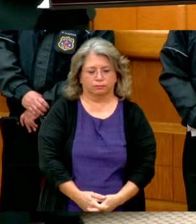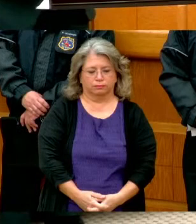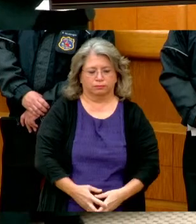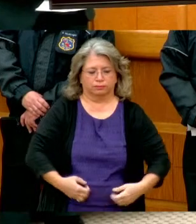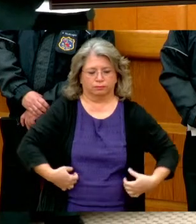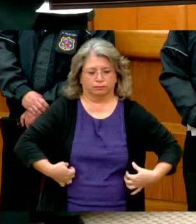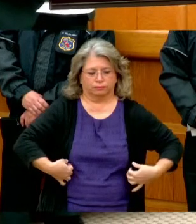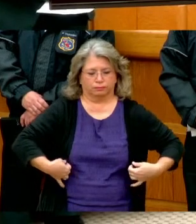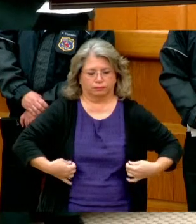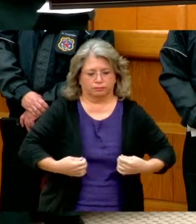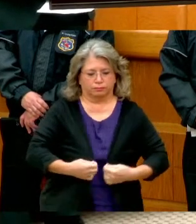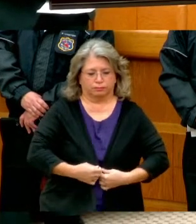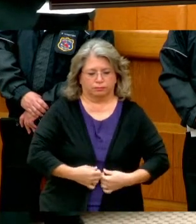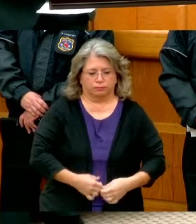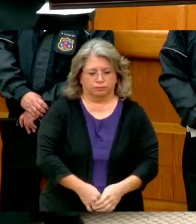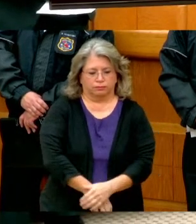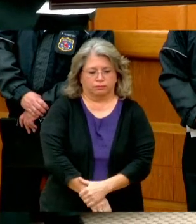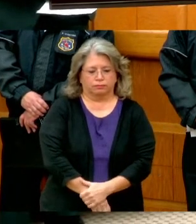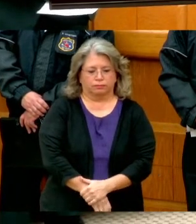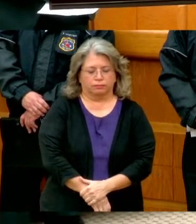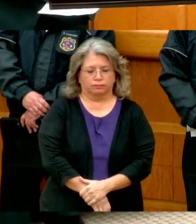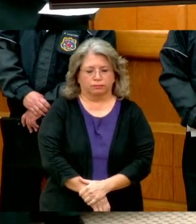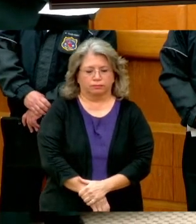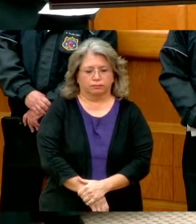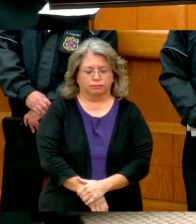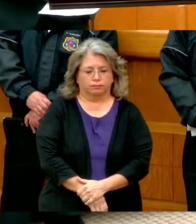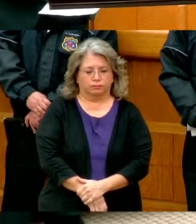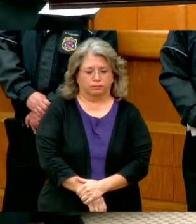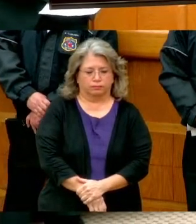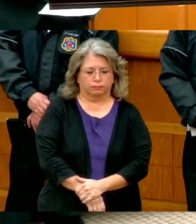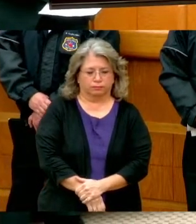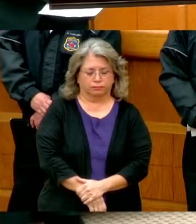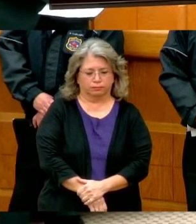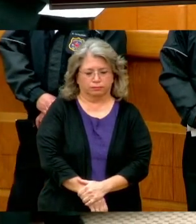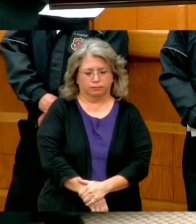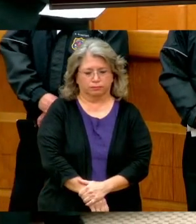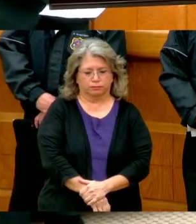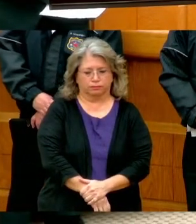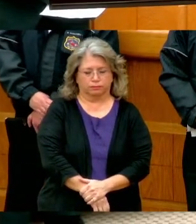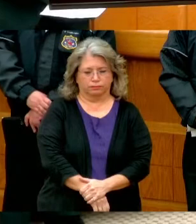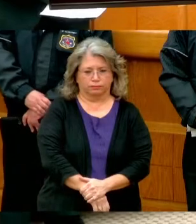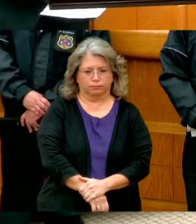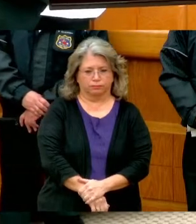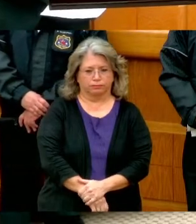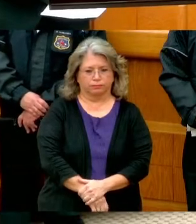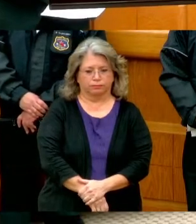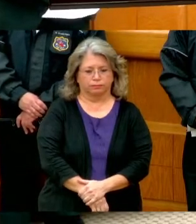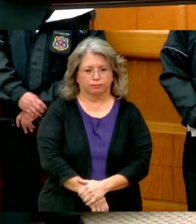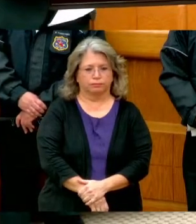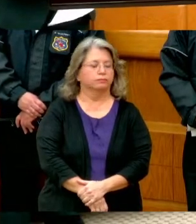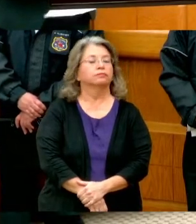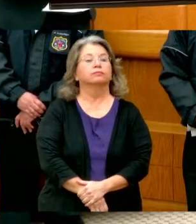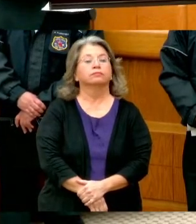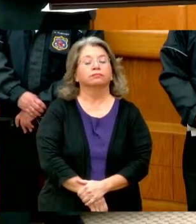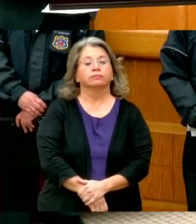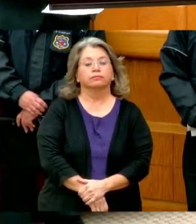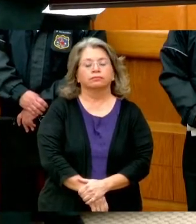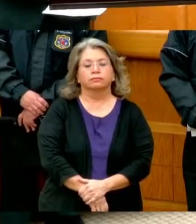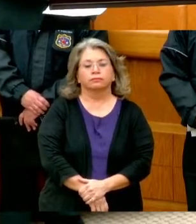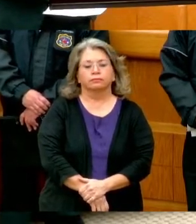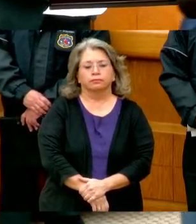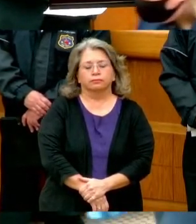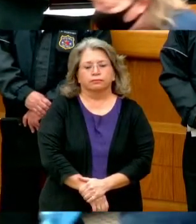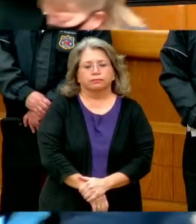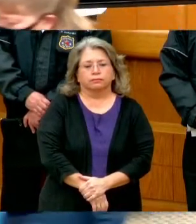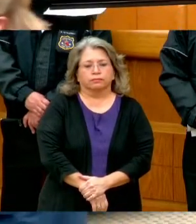el administrador adjunto de la ciudad, Steve Vieira, la juez del condado de Nueces, Bárbara Canales, la directora de Salud Pública, Annette Rodríguez, el subjefe de bomberos,